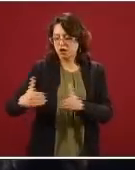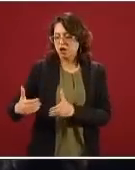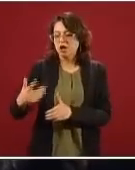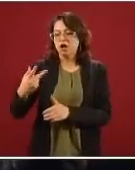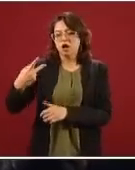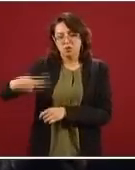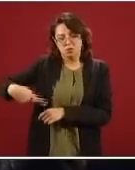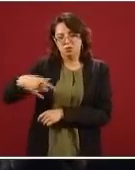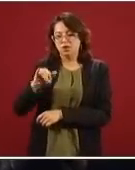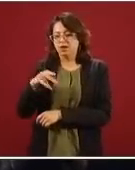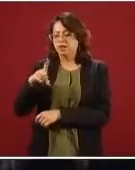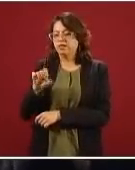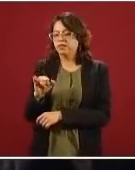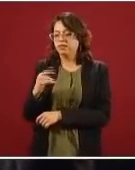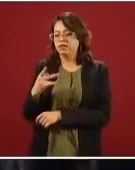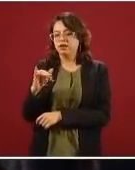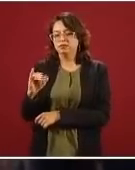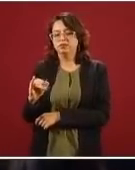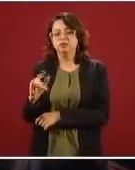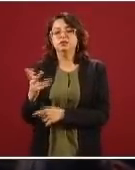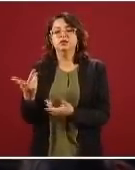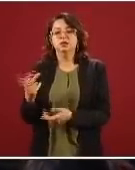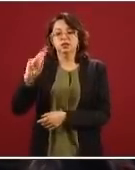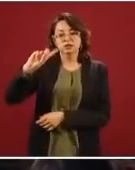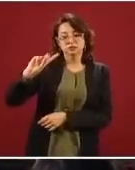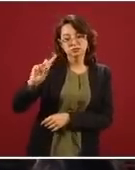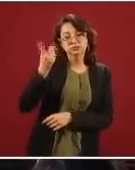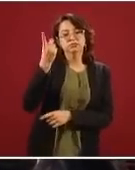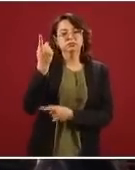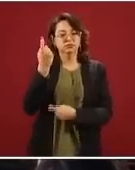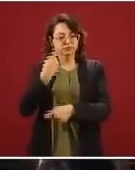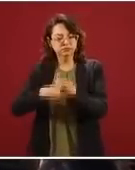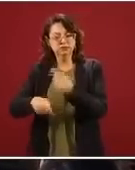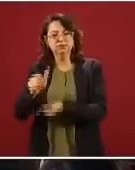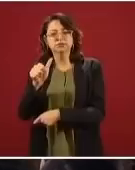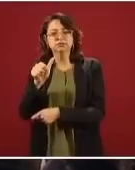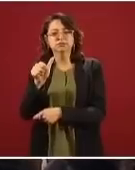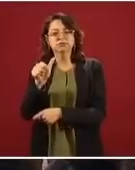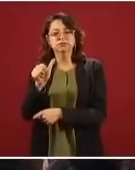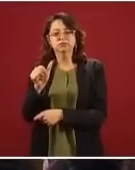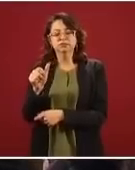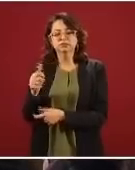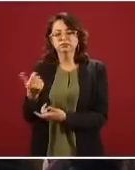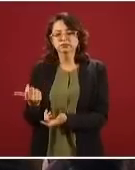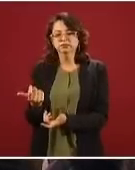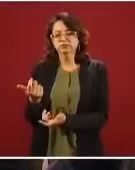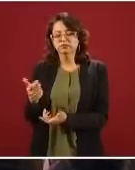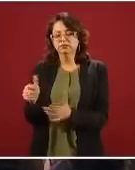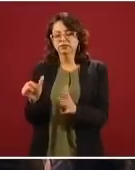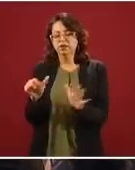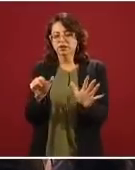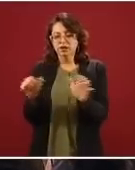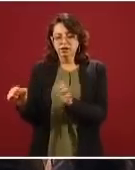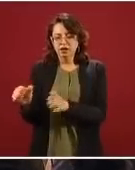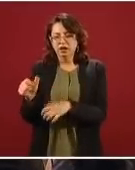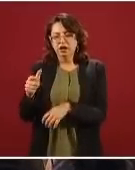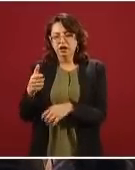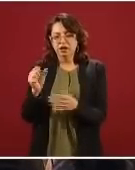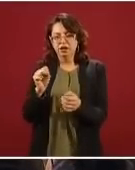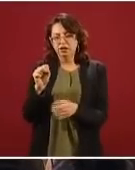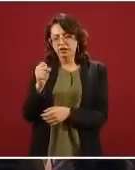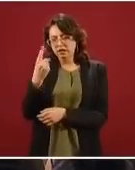millones que están en dólares, más 661 millones de pesos que están en moneda